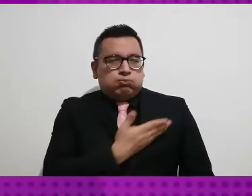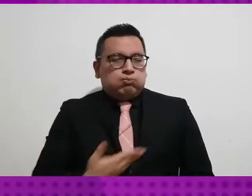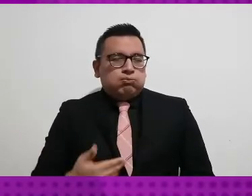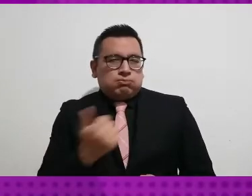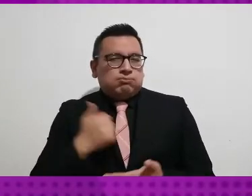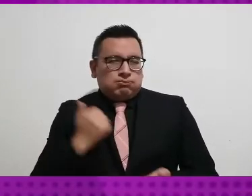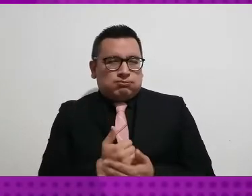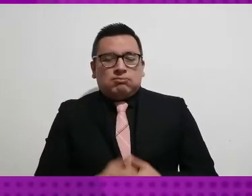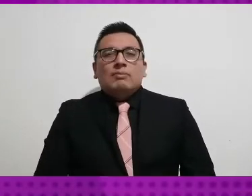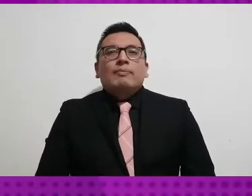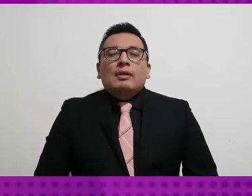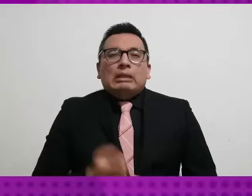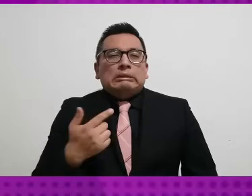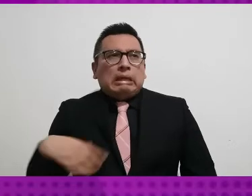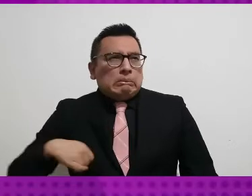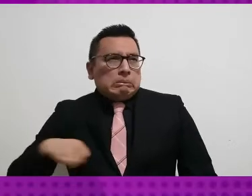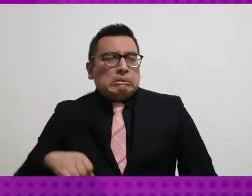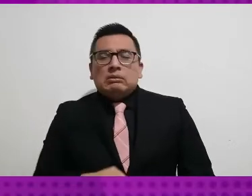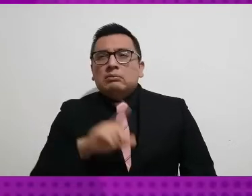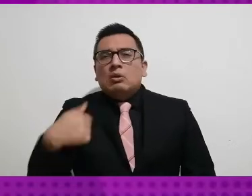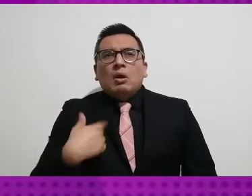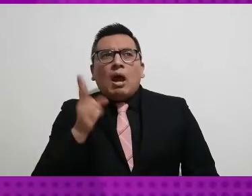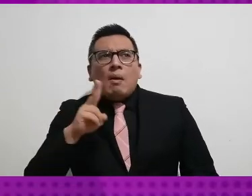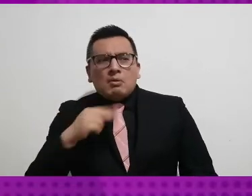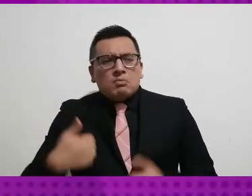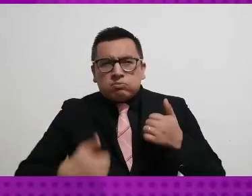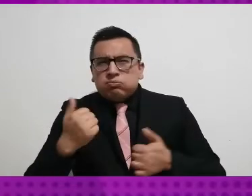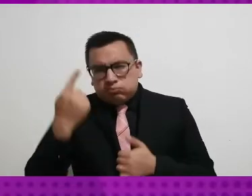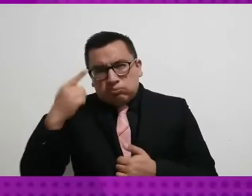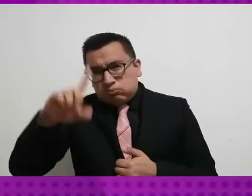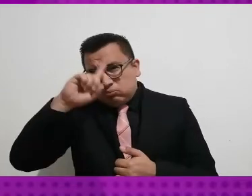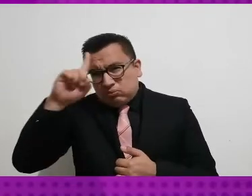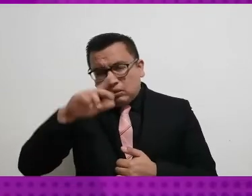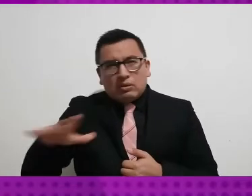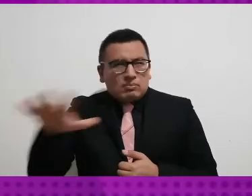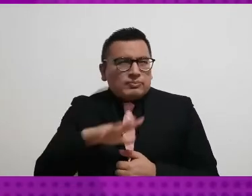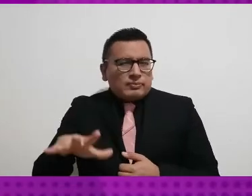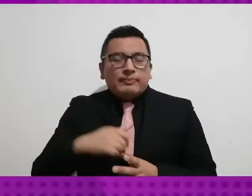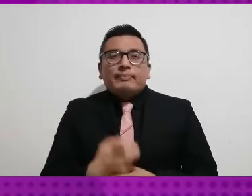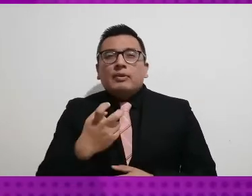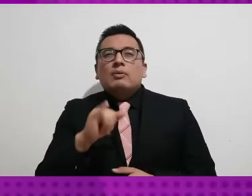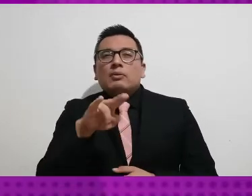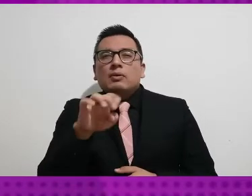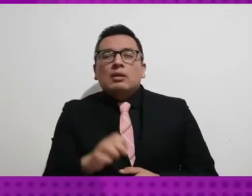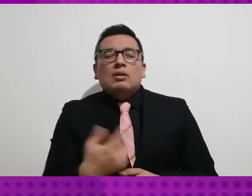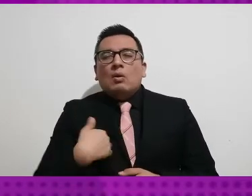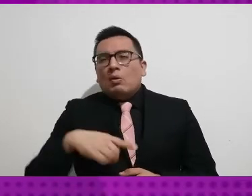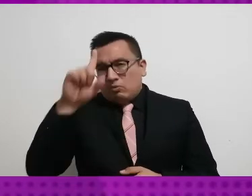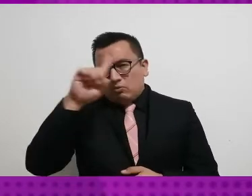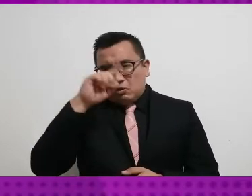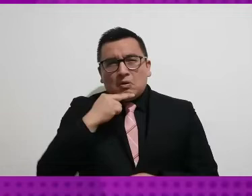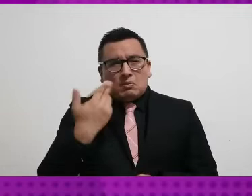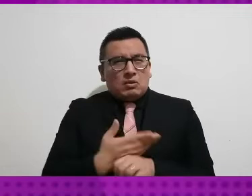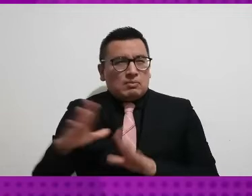y posteriormente seguí concursando para estar en los consejos distritales. Entonces, en el INE, pues tuve la oportunidad como suplente de ser